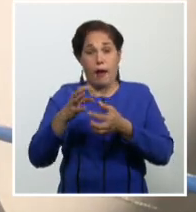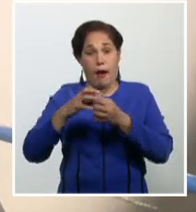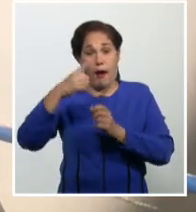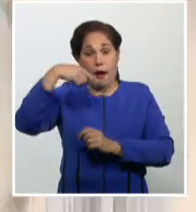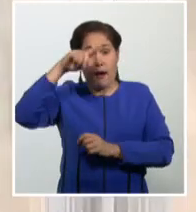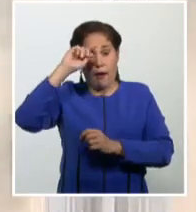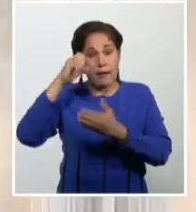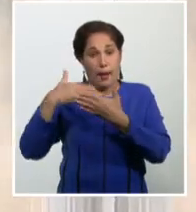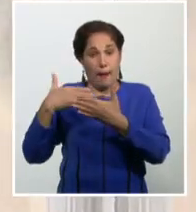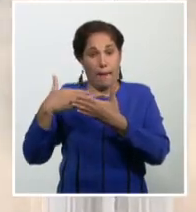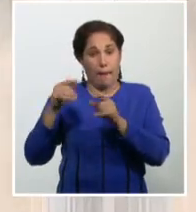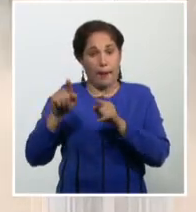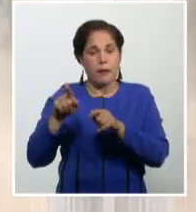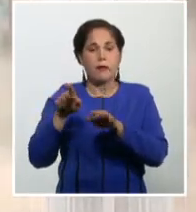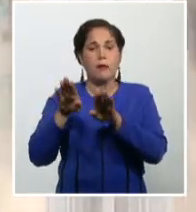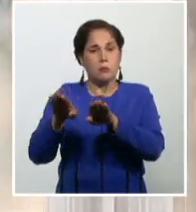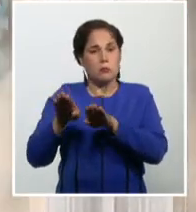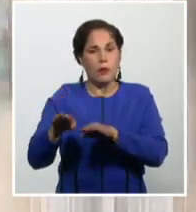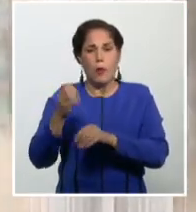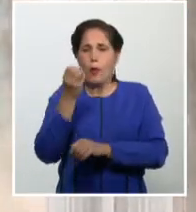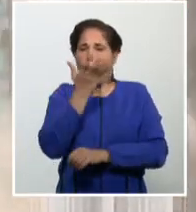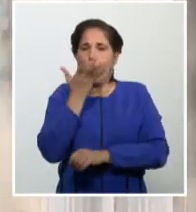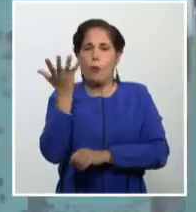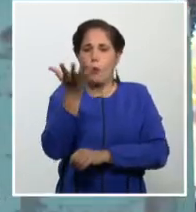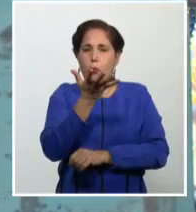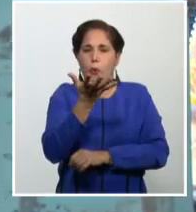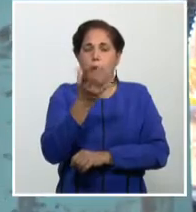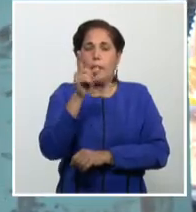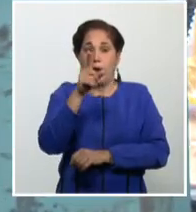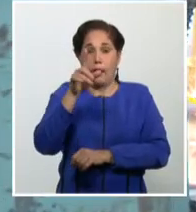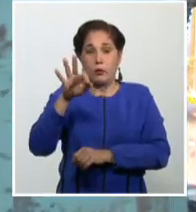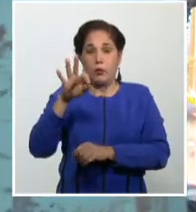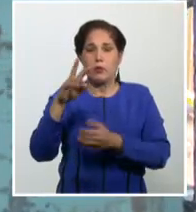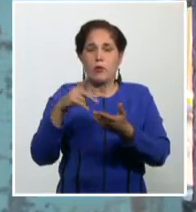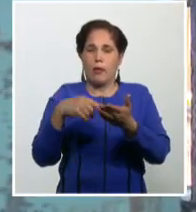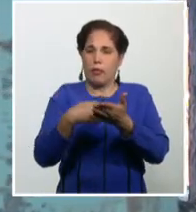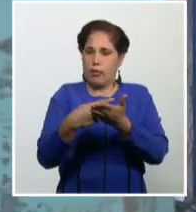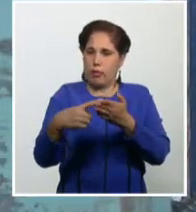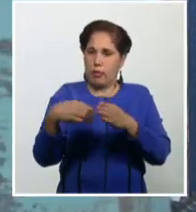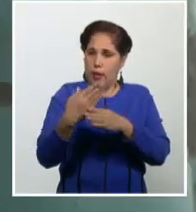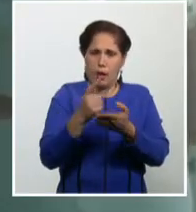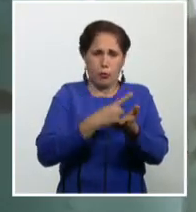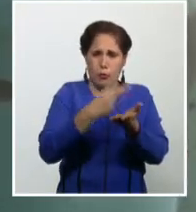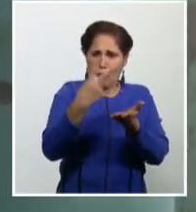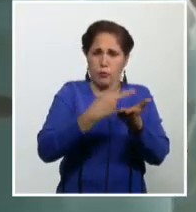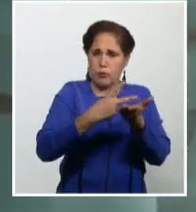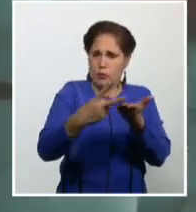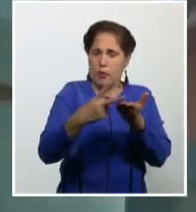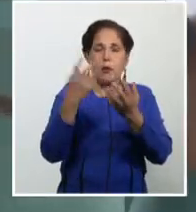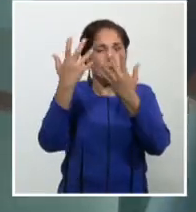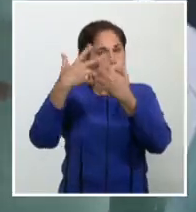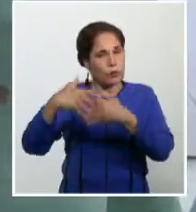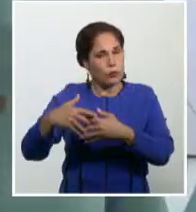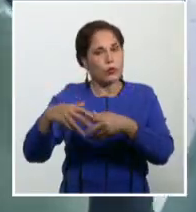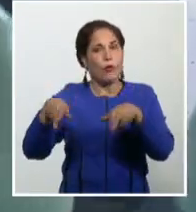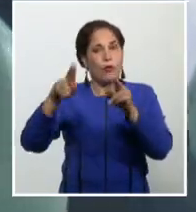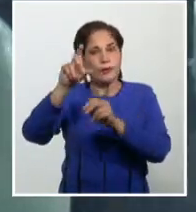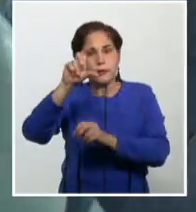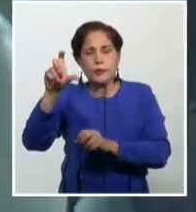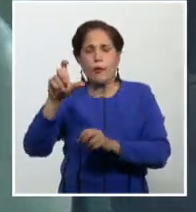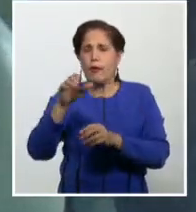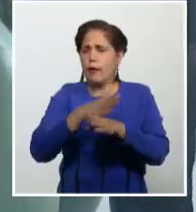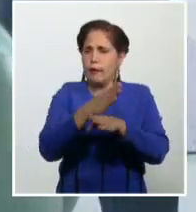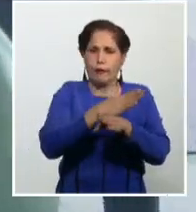se cuenta con una reserva de oxígeno líquido para 14 días. También se producen para instituciones de la salud